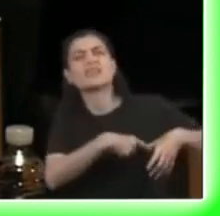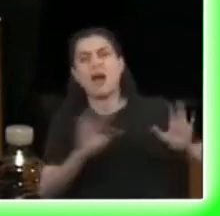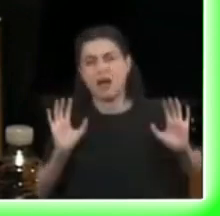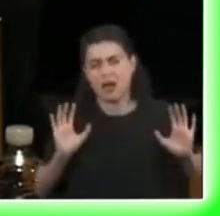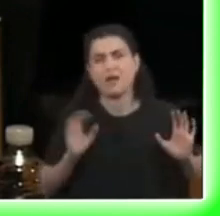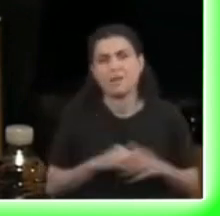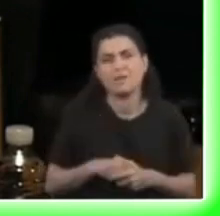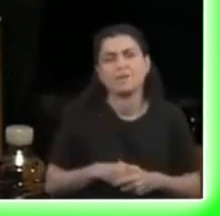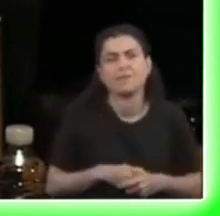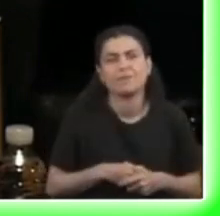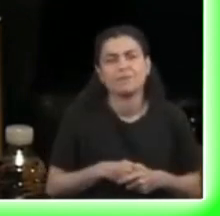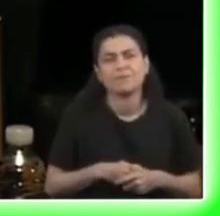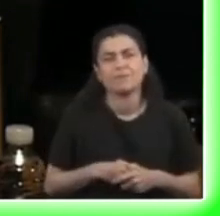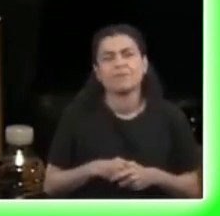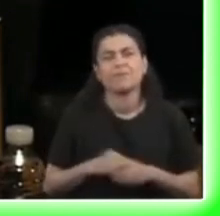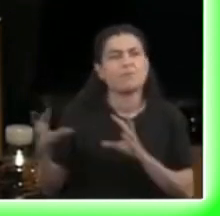De hecho, se los hago.